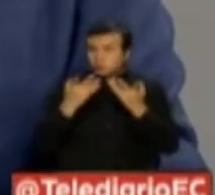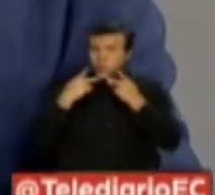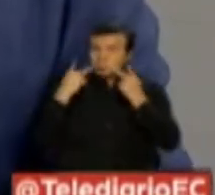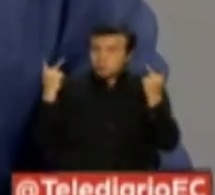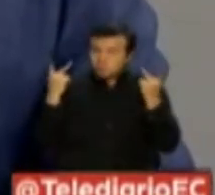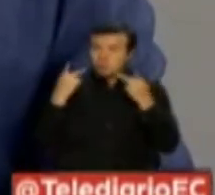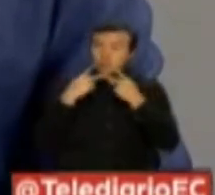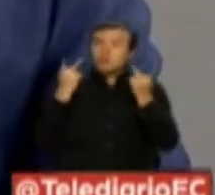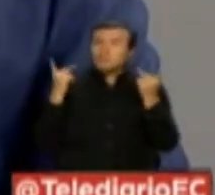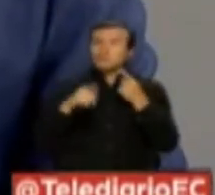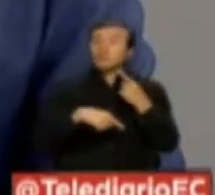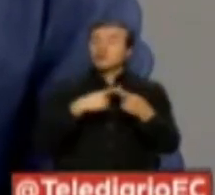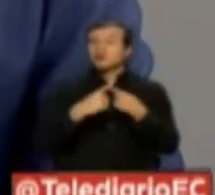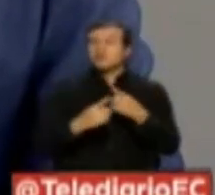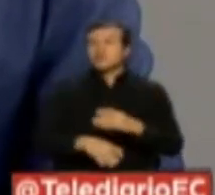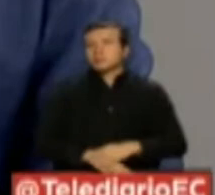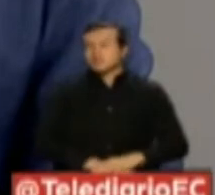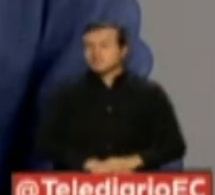pública o publicable?